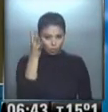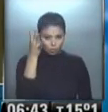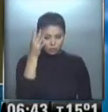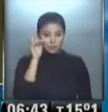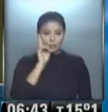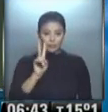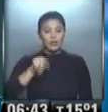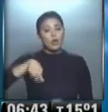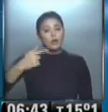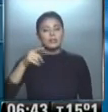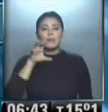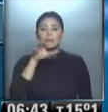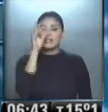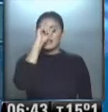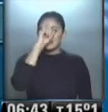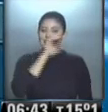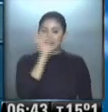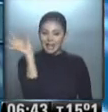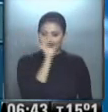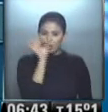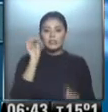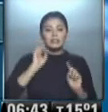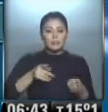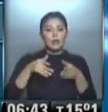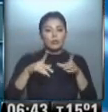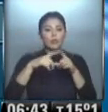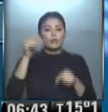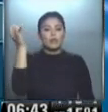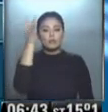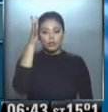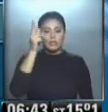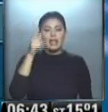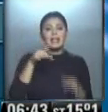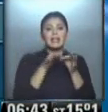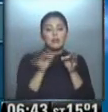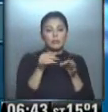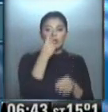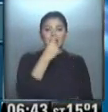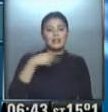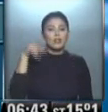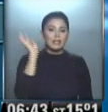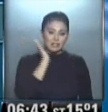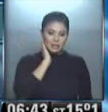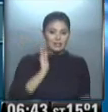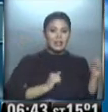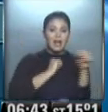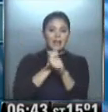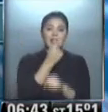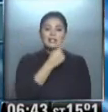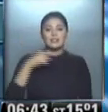Tucumán. Chaco, ruta nacional 12, trabajos sobre la calzada entre los kilómetros 116 hasta